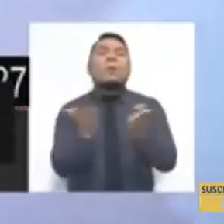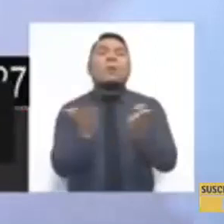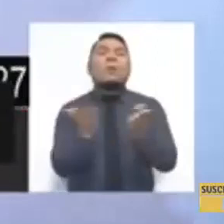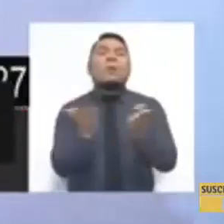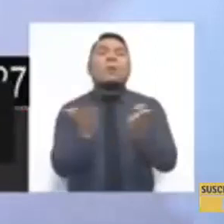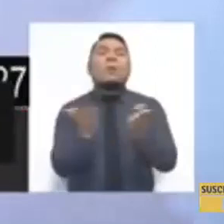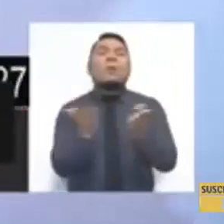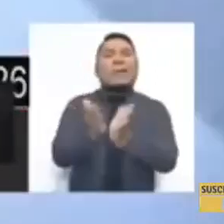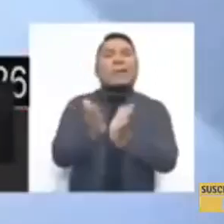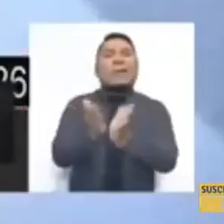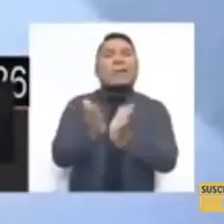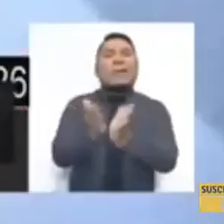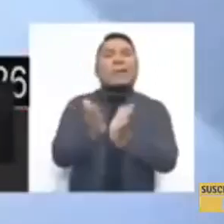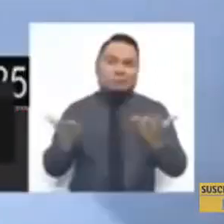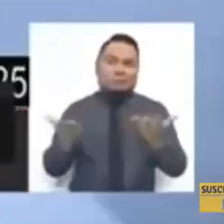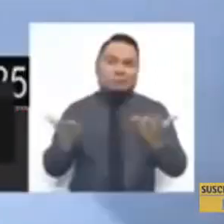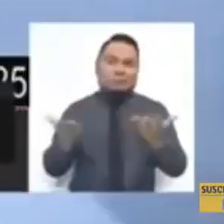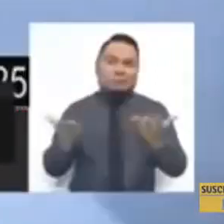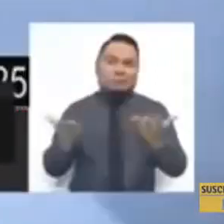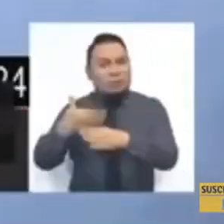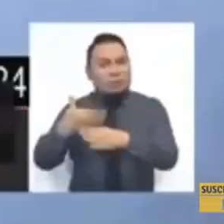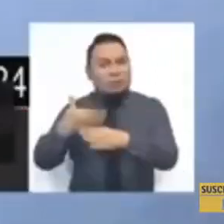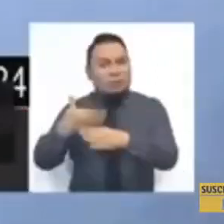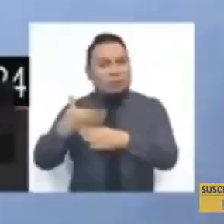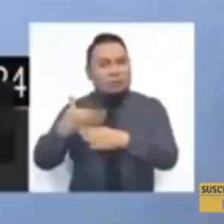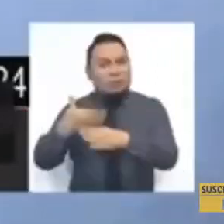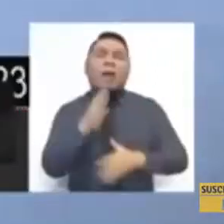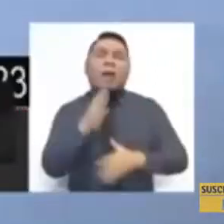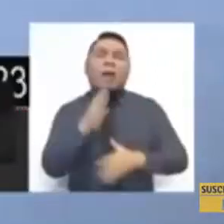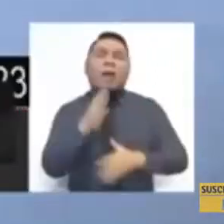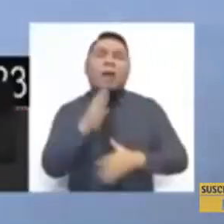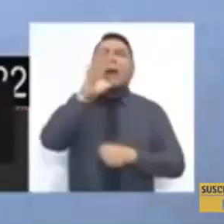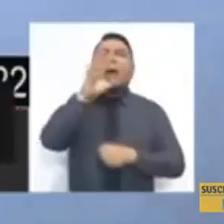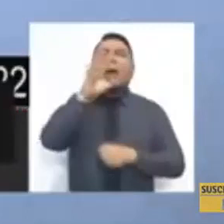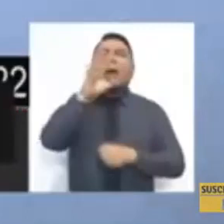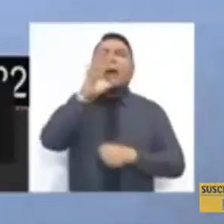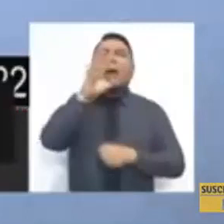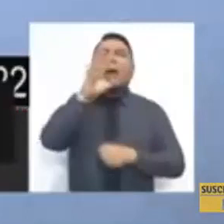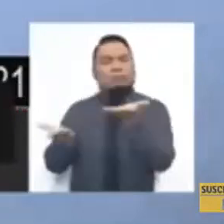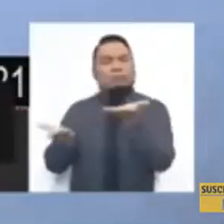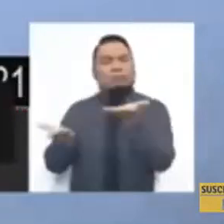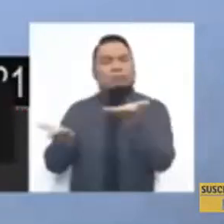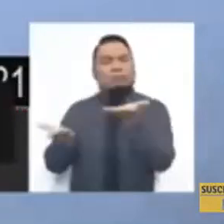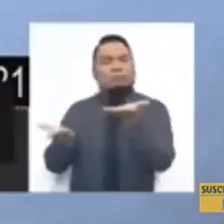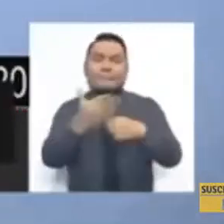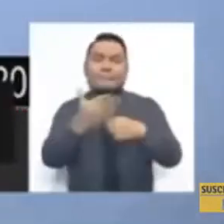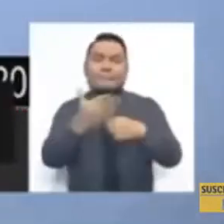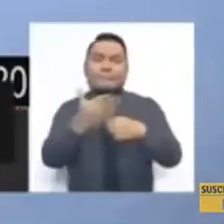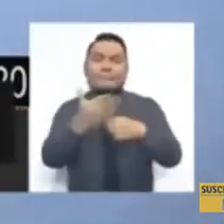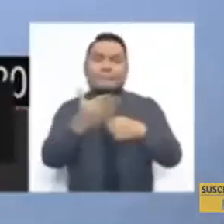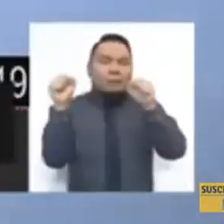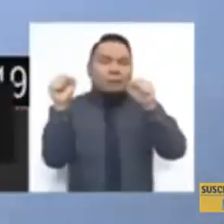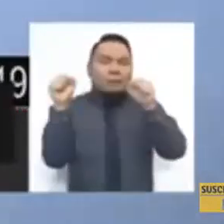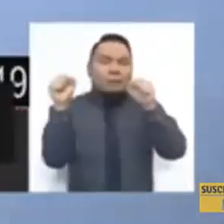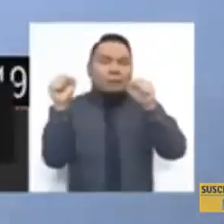olvidada. He compartido con mis alumnos muchos años, 24 años de servicio. He compartido con mis ronderos mi